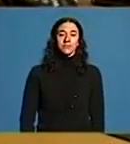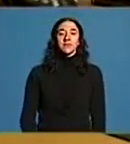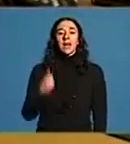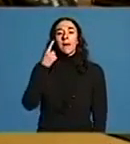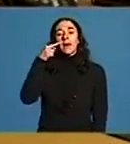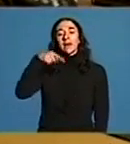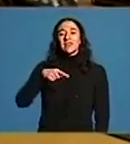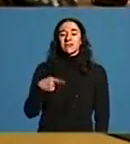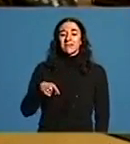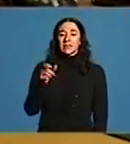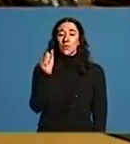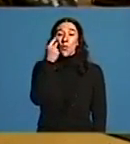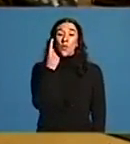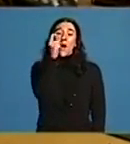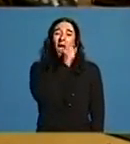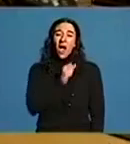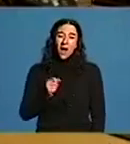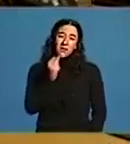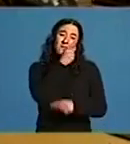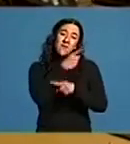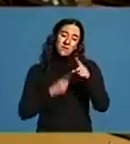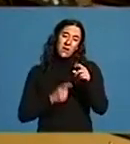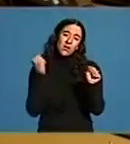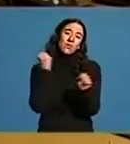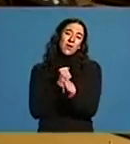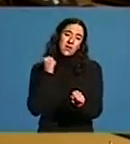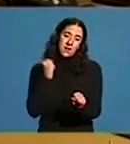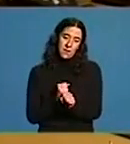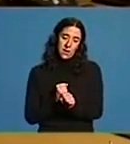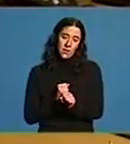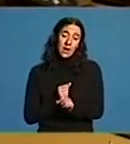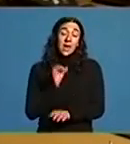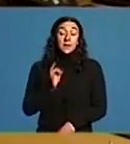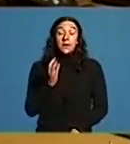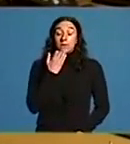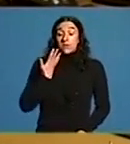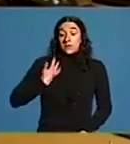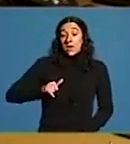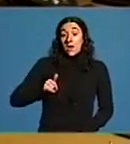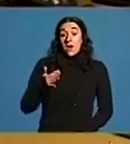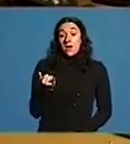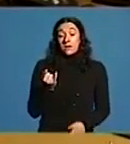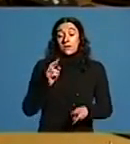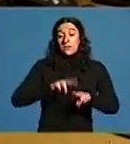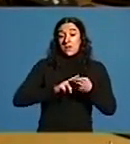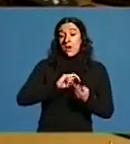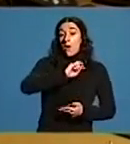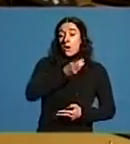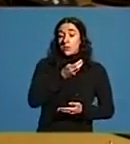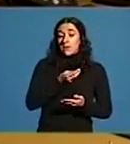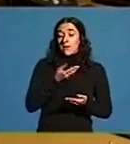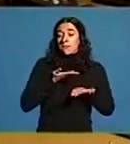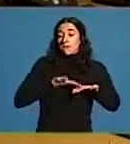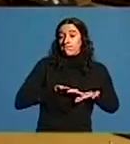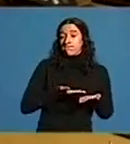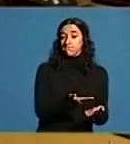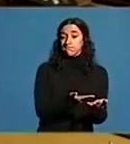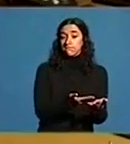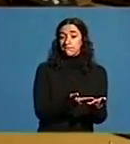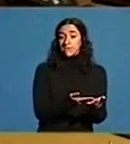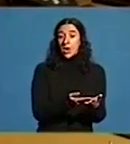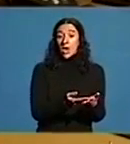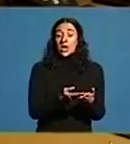de prata para dar forma a esta peza. Está co retoques finais, pero queda allí a fase máis temida, o forneo, onde todo o traballo podería